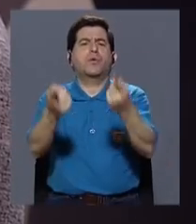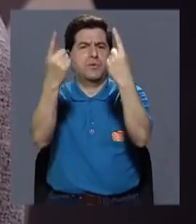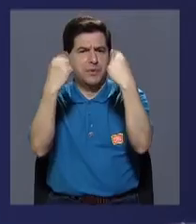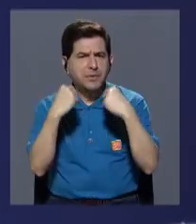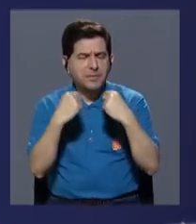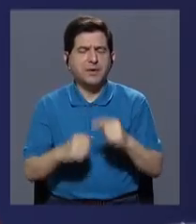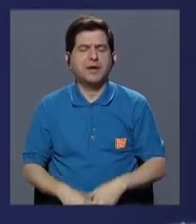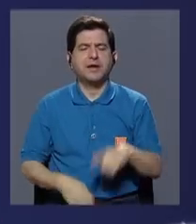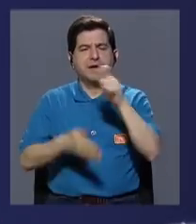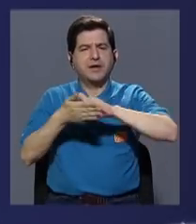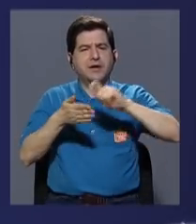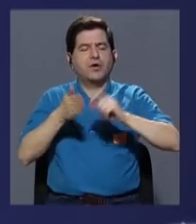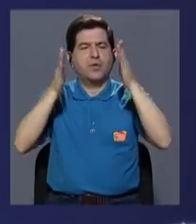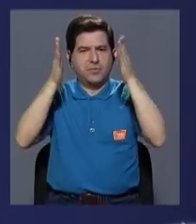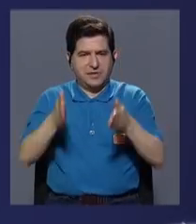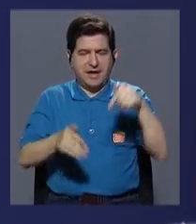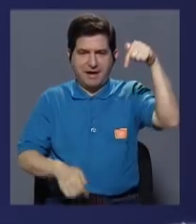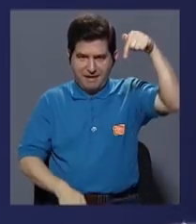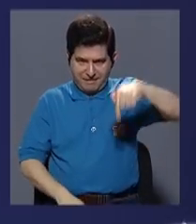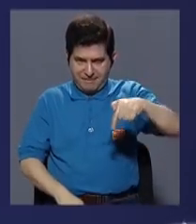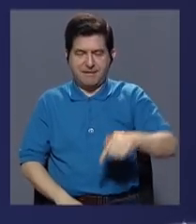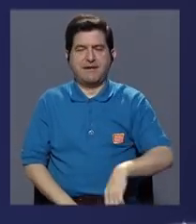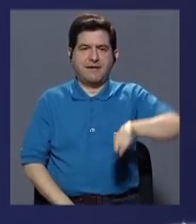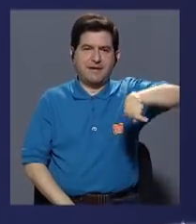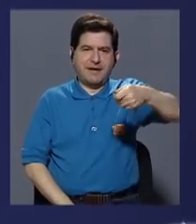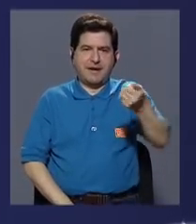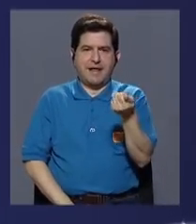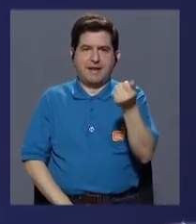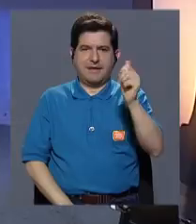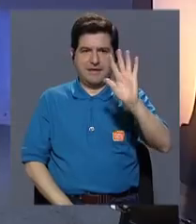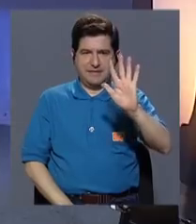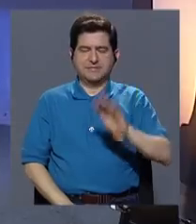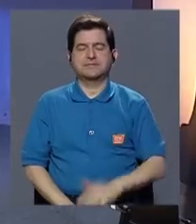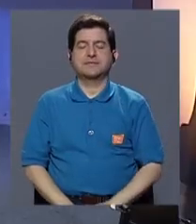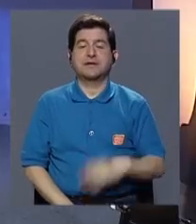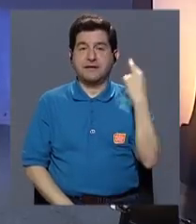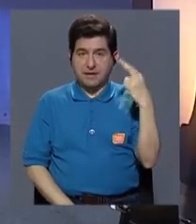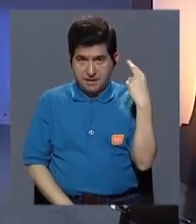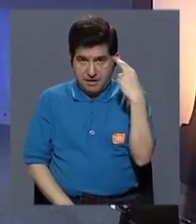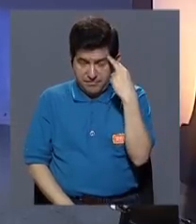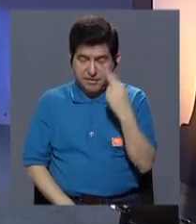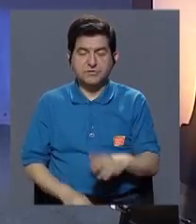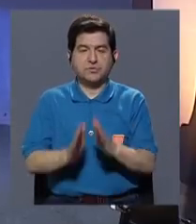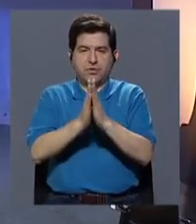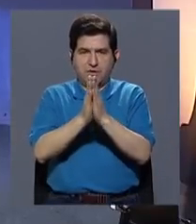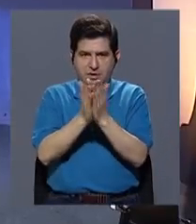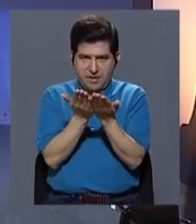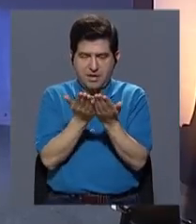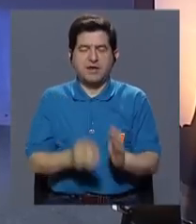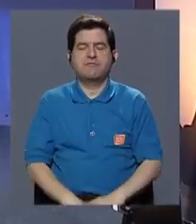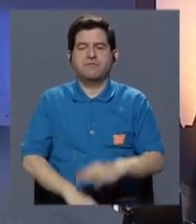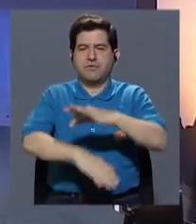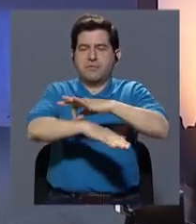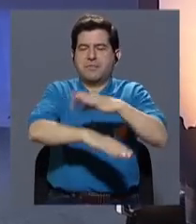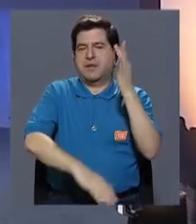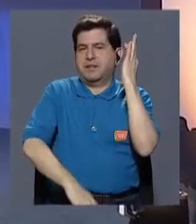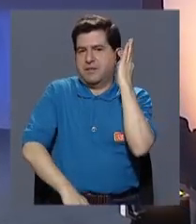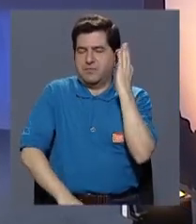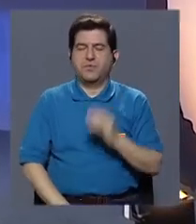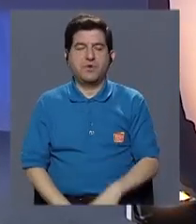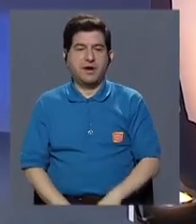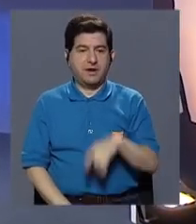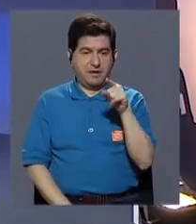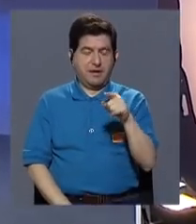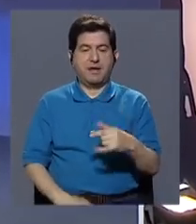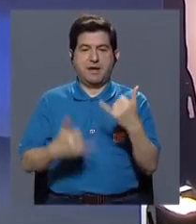como escritora aquí en canal 15 y a propósito de su libro piel de mujer que reciben